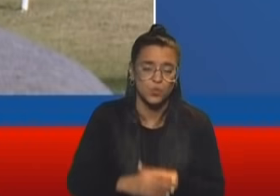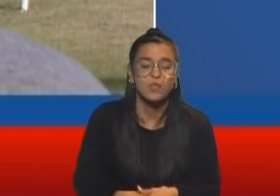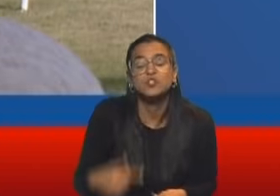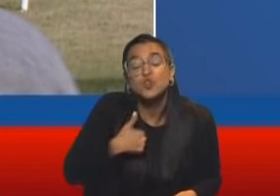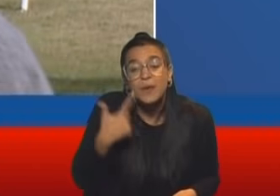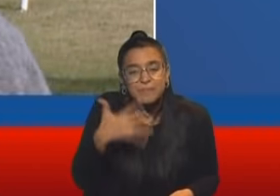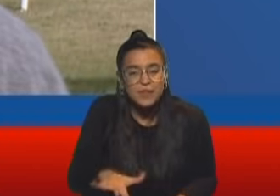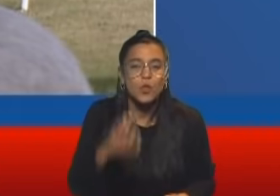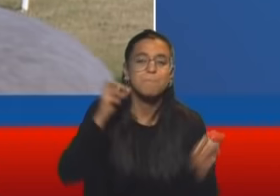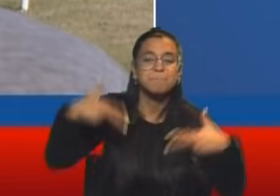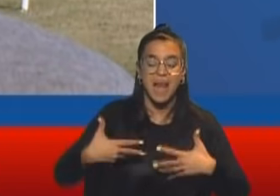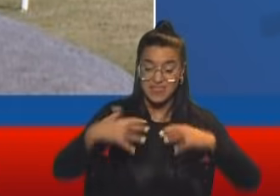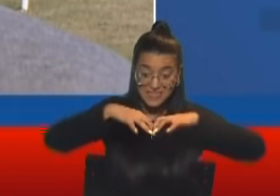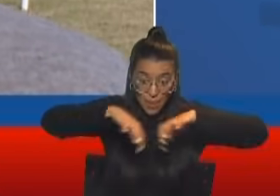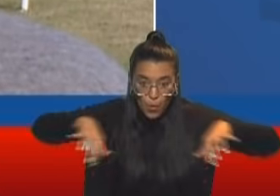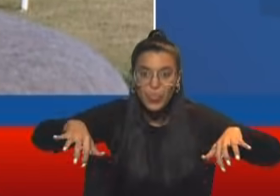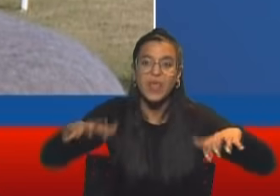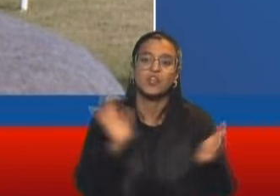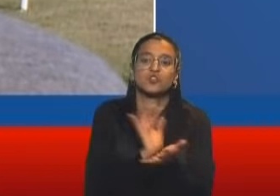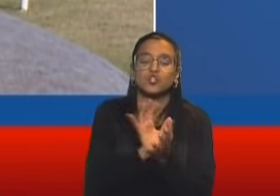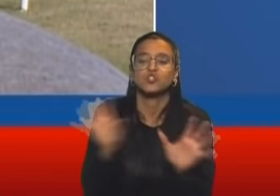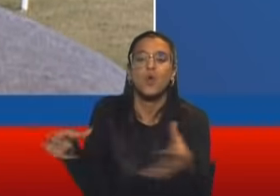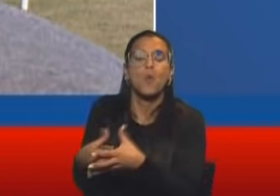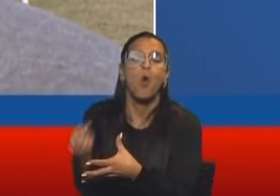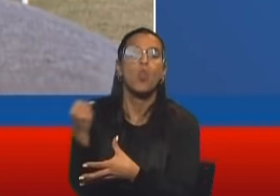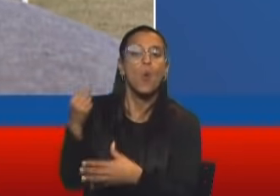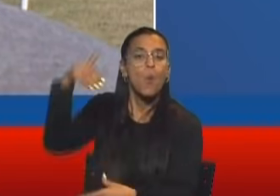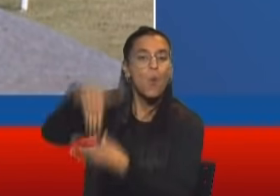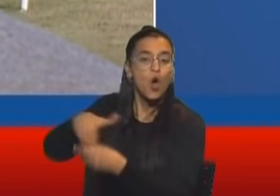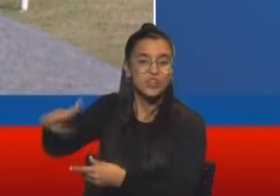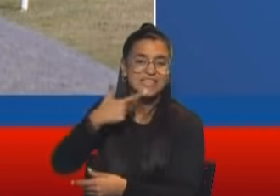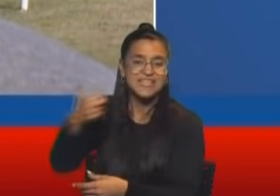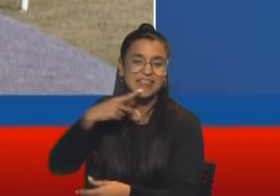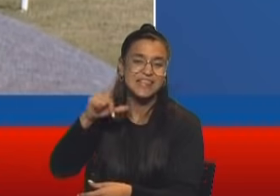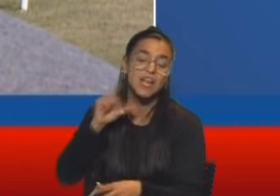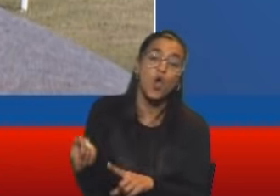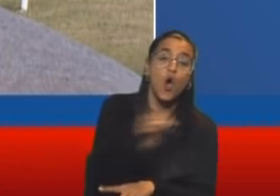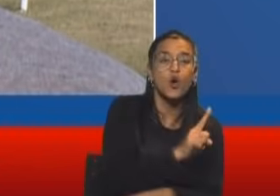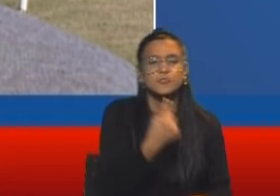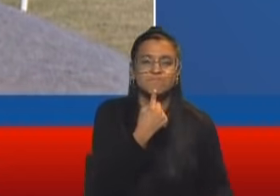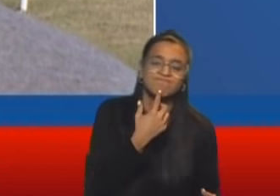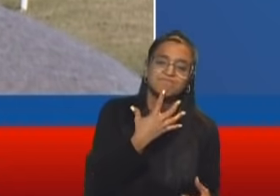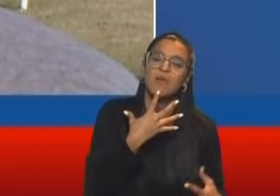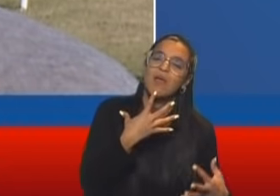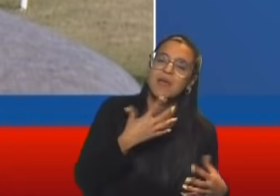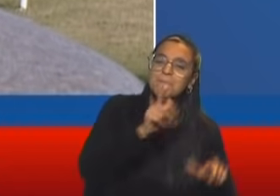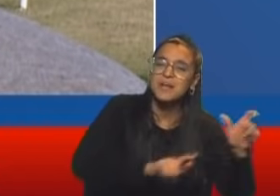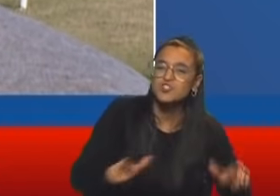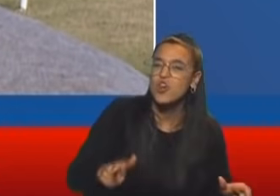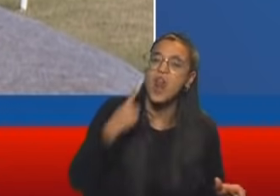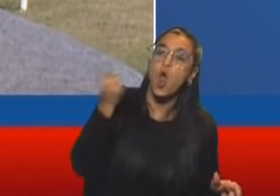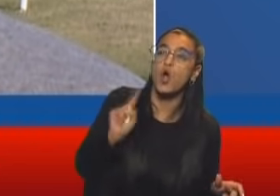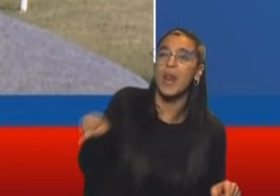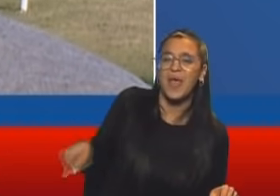que quizás la estrategia sea dividir para que, bueno, el ala más dura vote a Santilli y un ala que está un poco más decepcionada o